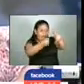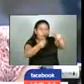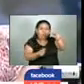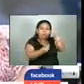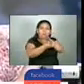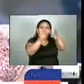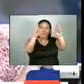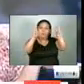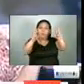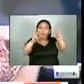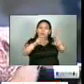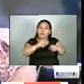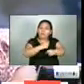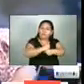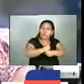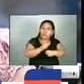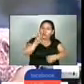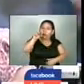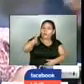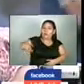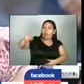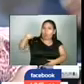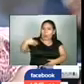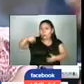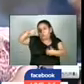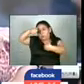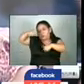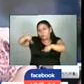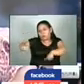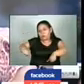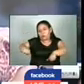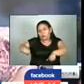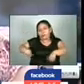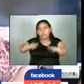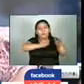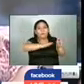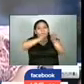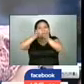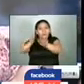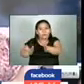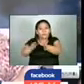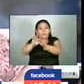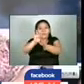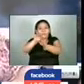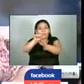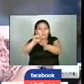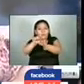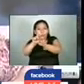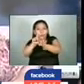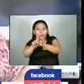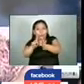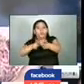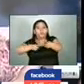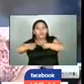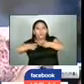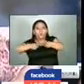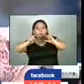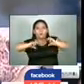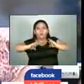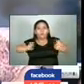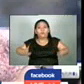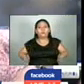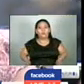de seguridad que se le dio el año pasado para la fase 1 del Plan Control